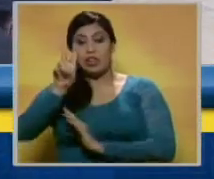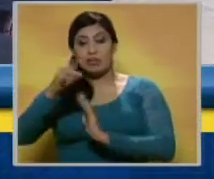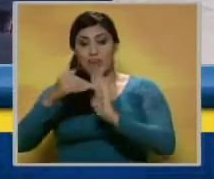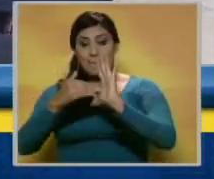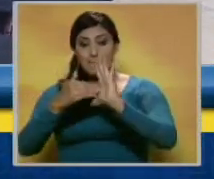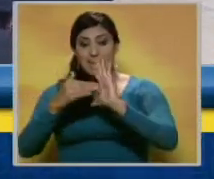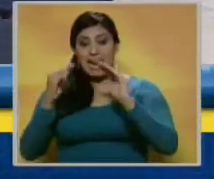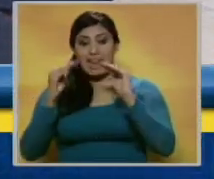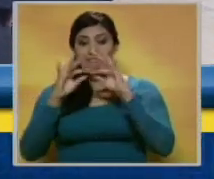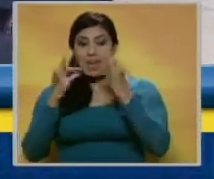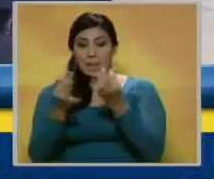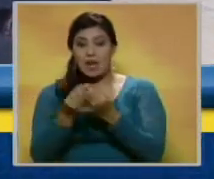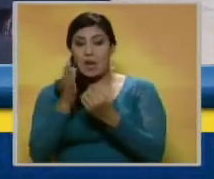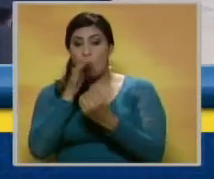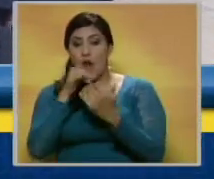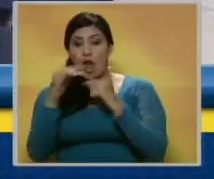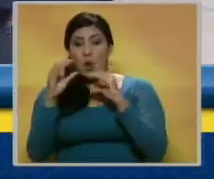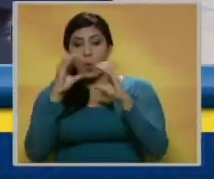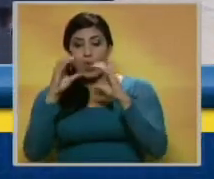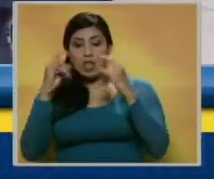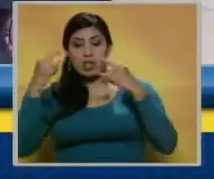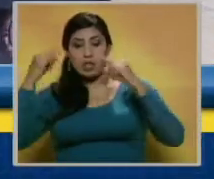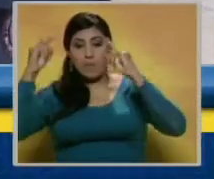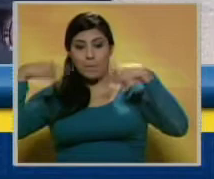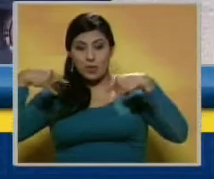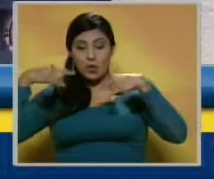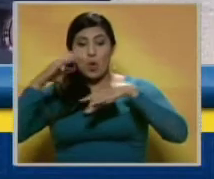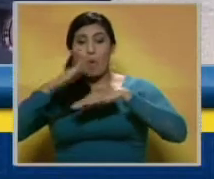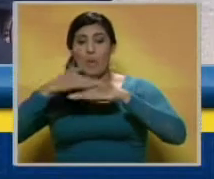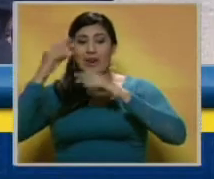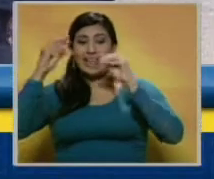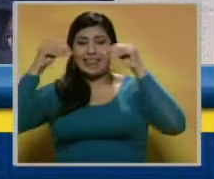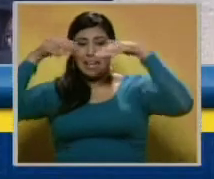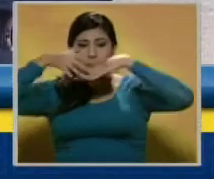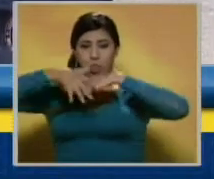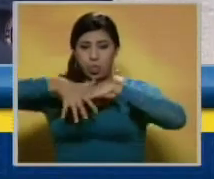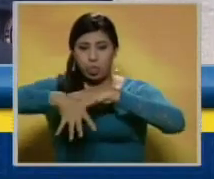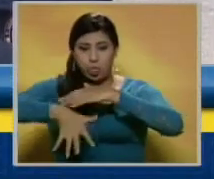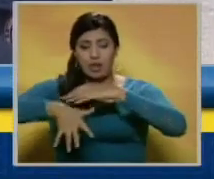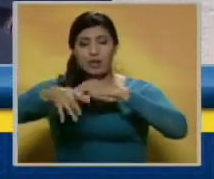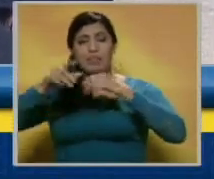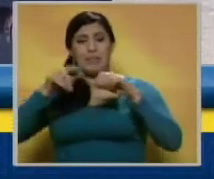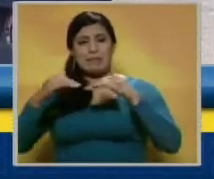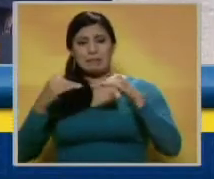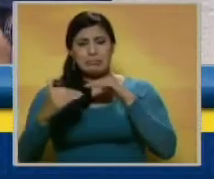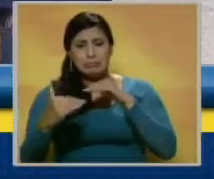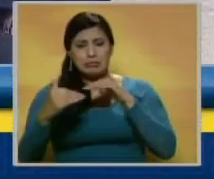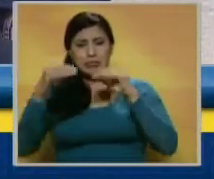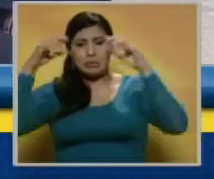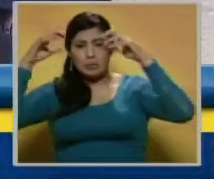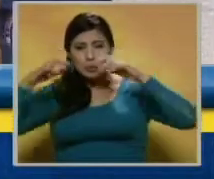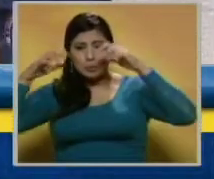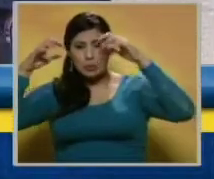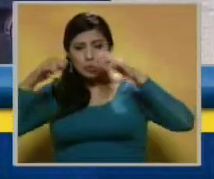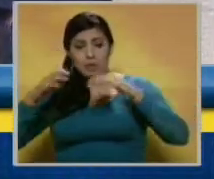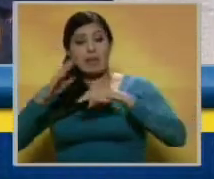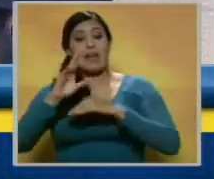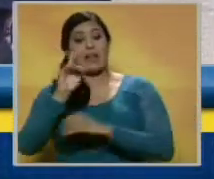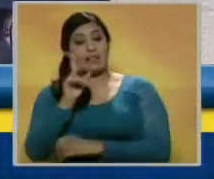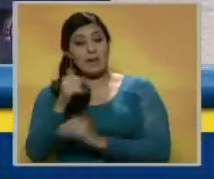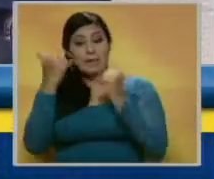familias incomunicadas, producto justamente de los deslizamientos de tierra y las fallas de borde. Y es lo que está atendiendo la